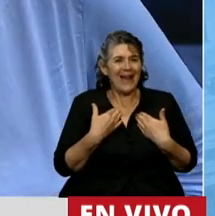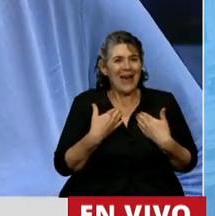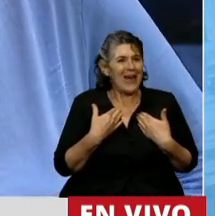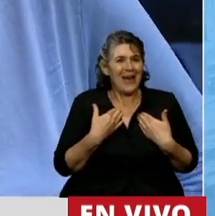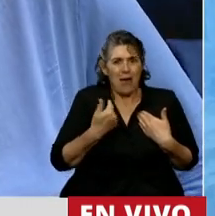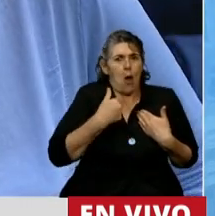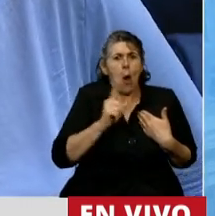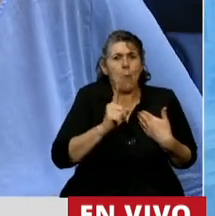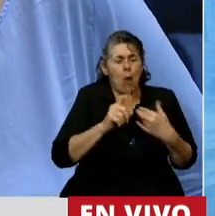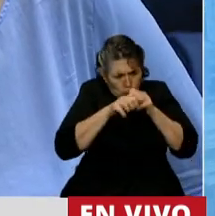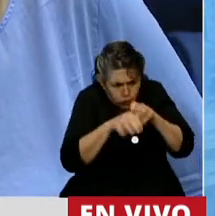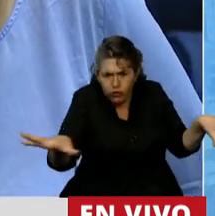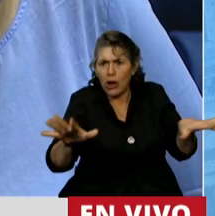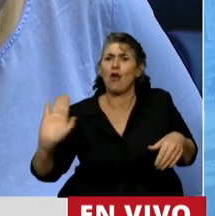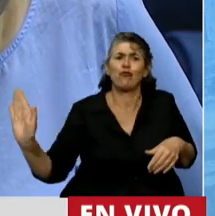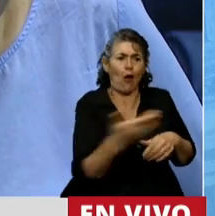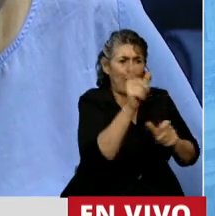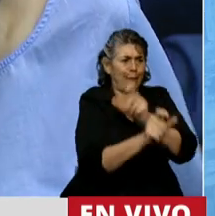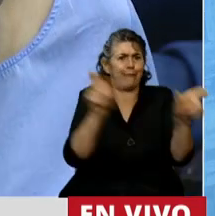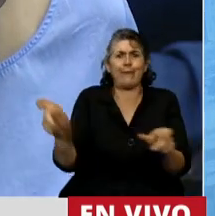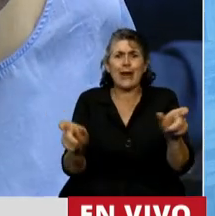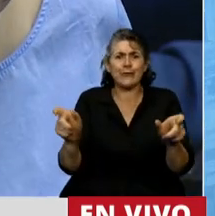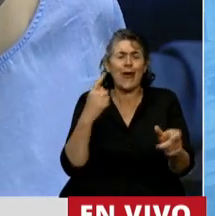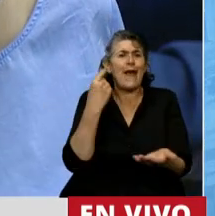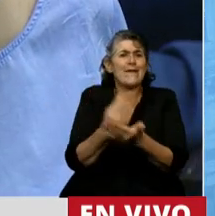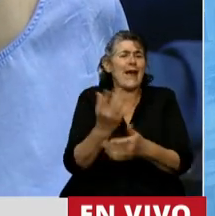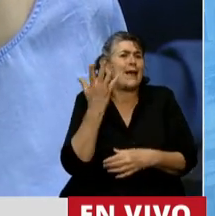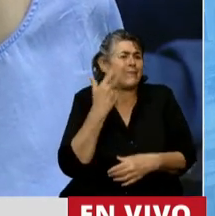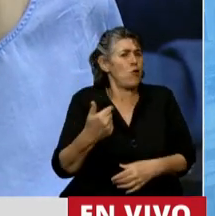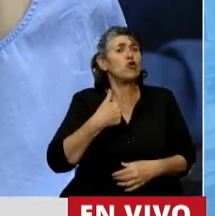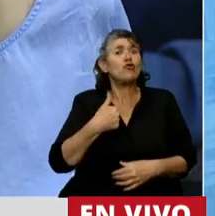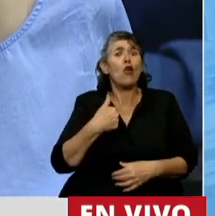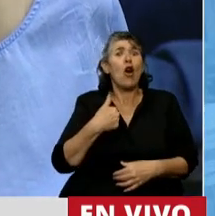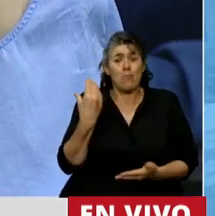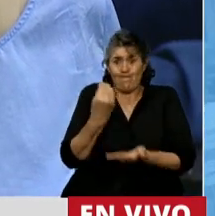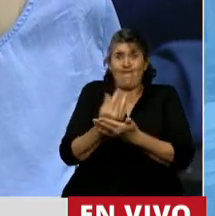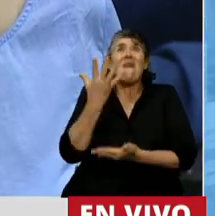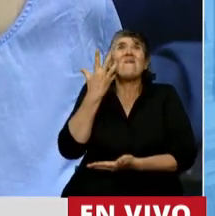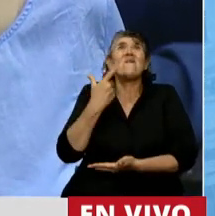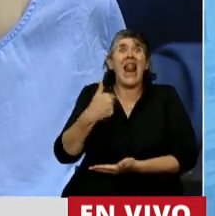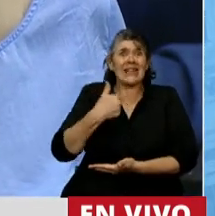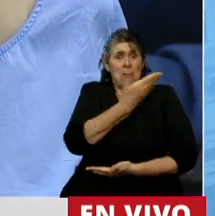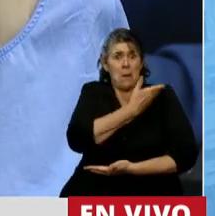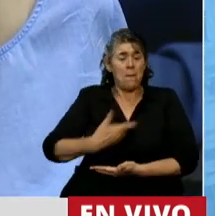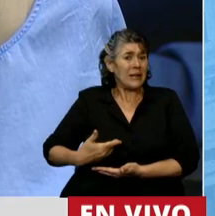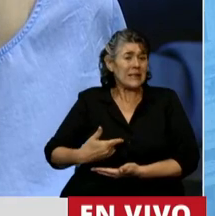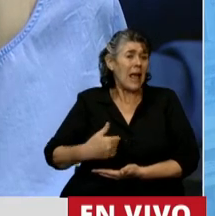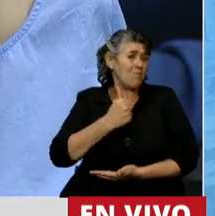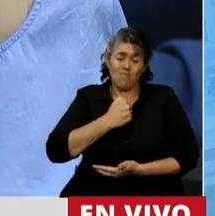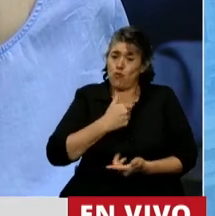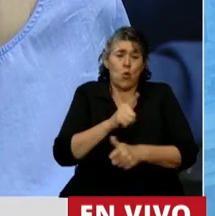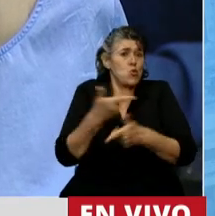llevarlas a todos los ciudadanos y que él era presidente de una república laica, que su deber era velar porque las leyes